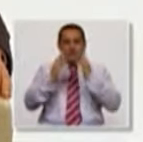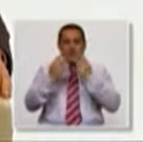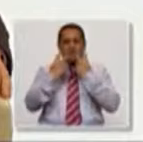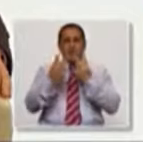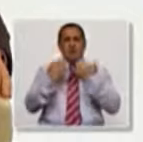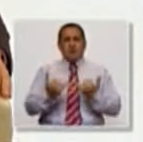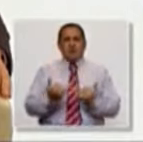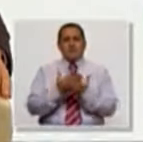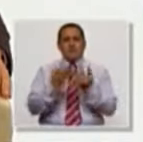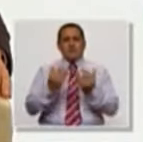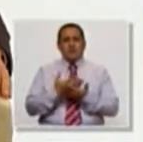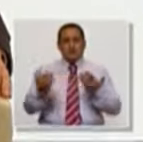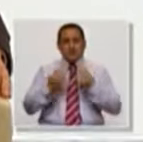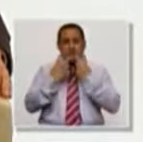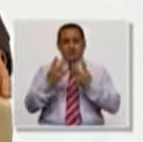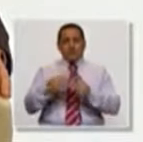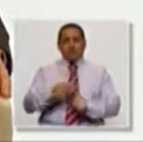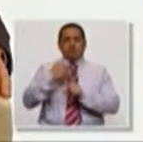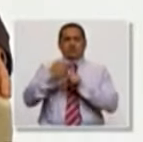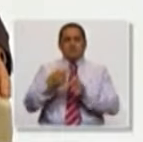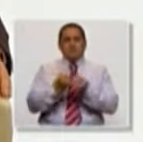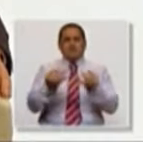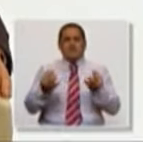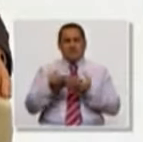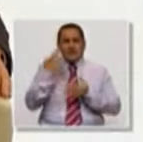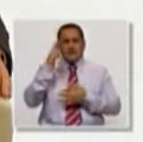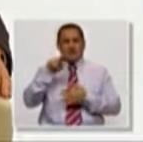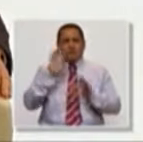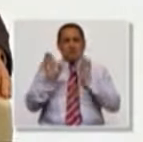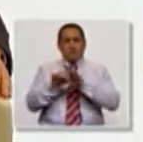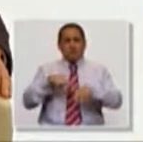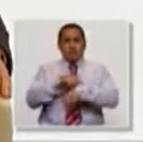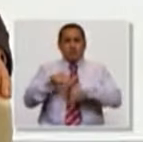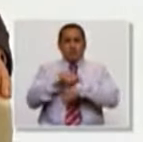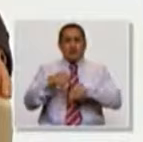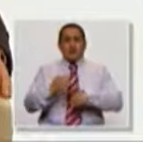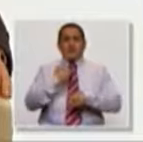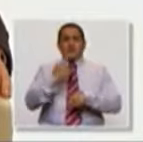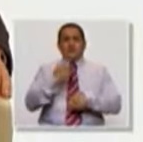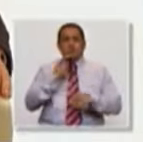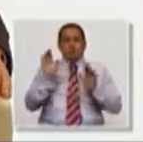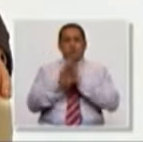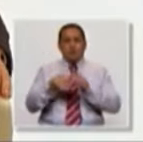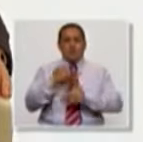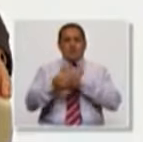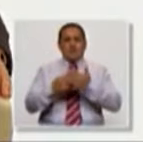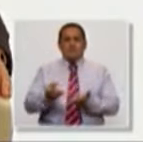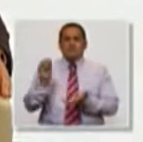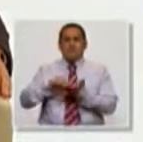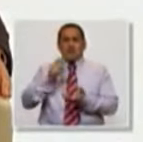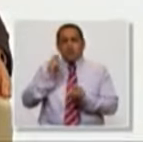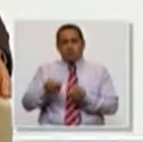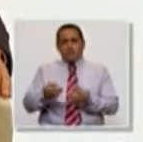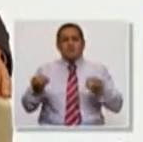enfrentar la cantidad de casos que llega, que es una de las varias razones de la demora, sea poner más jueces, poner más